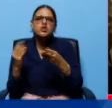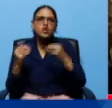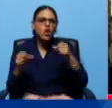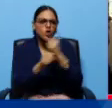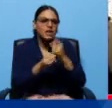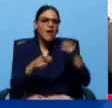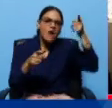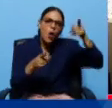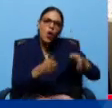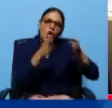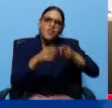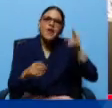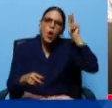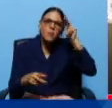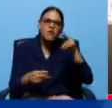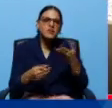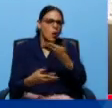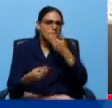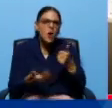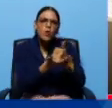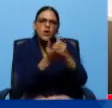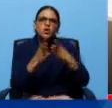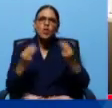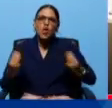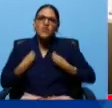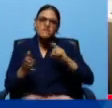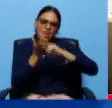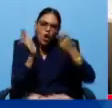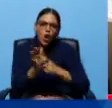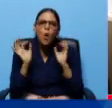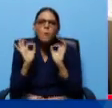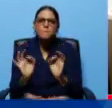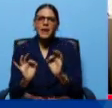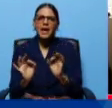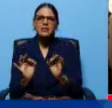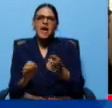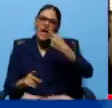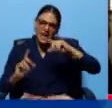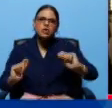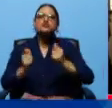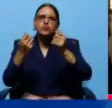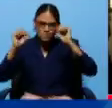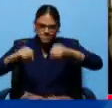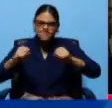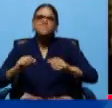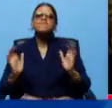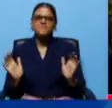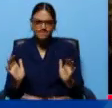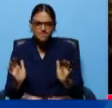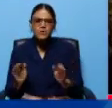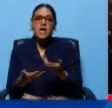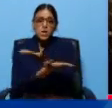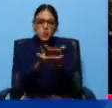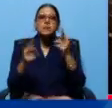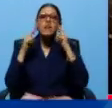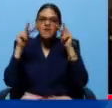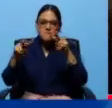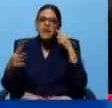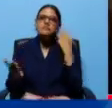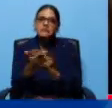docentes y de vida de manera integral, que lo vamos a lograr y ustedes lo